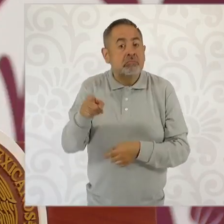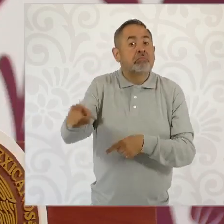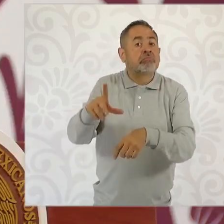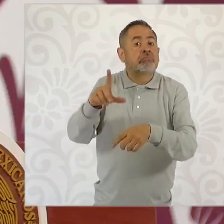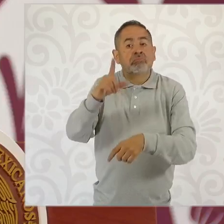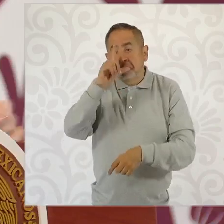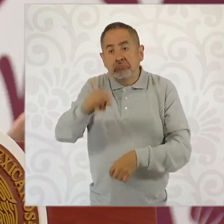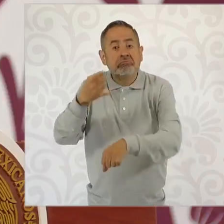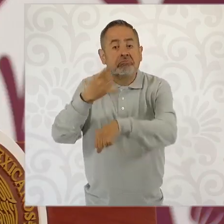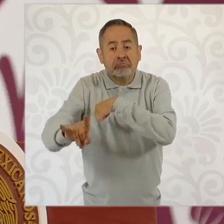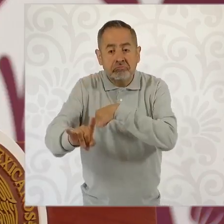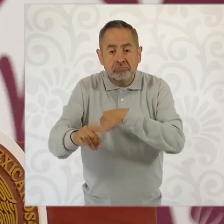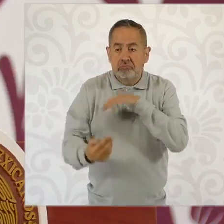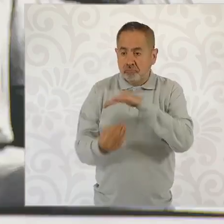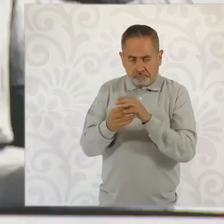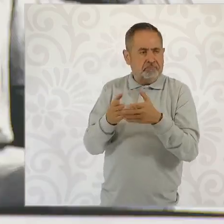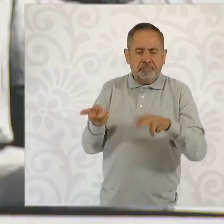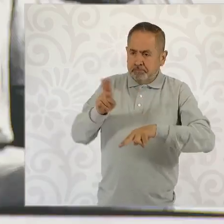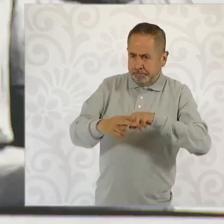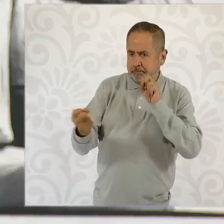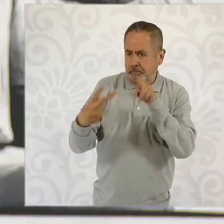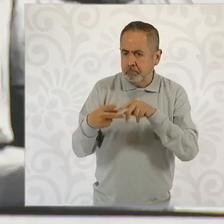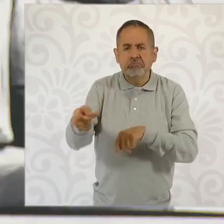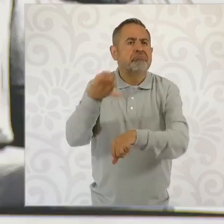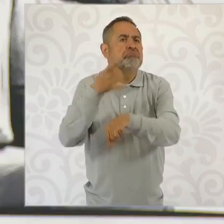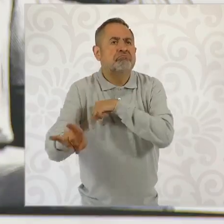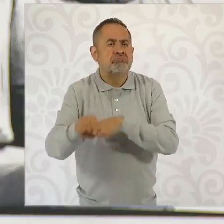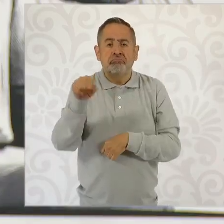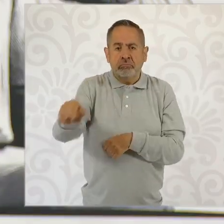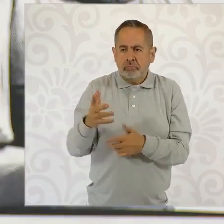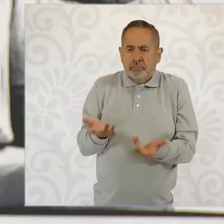trabajo que ya tenían abierta. Y no quiero